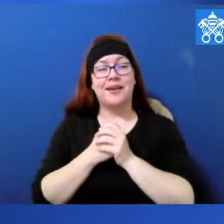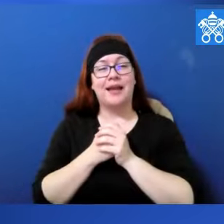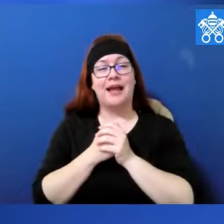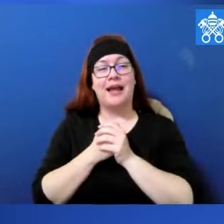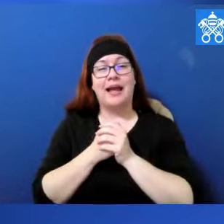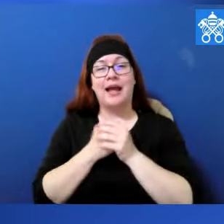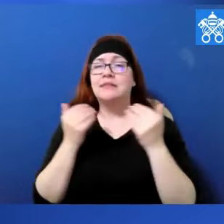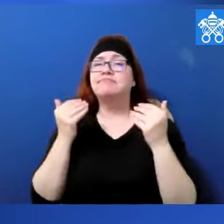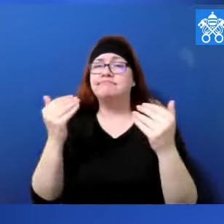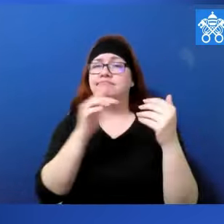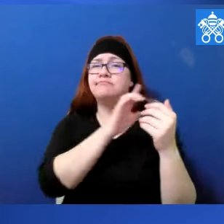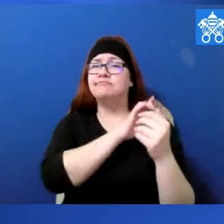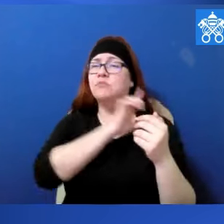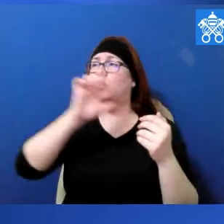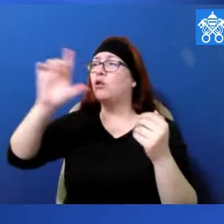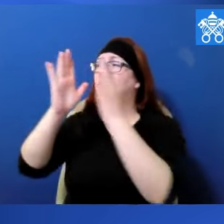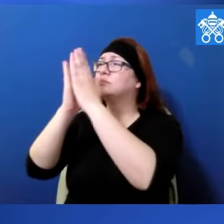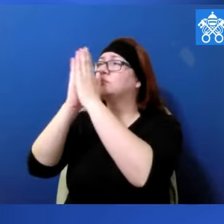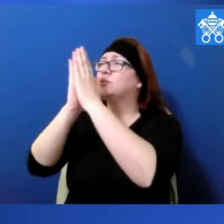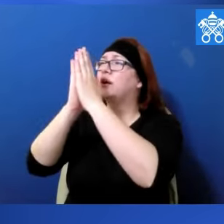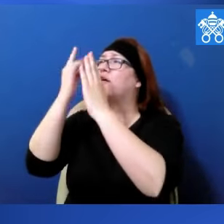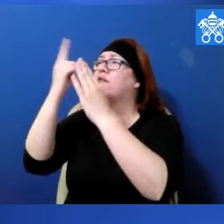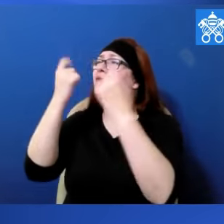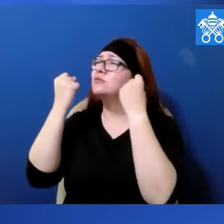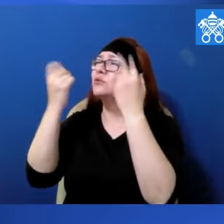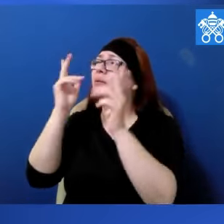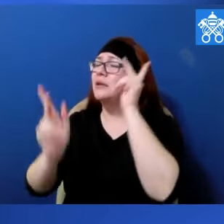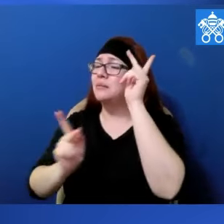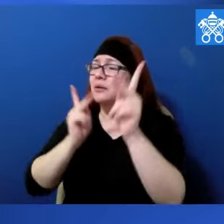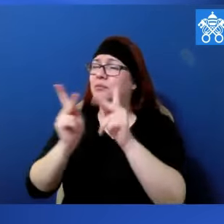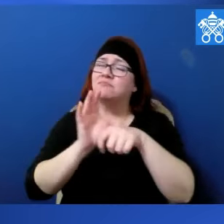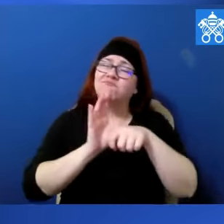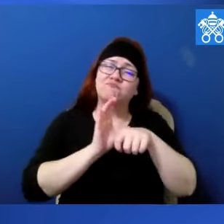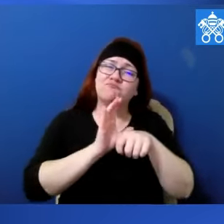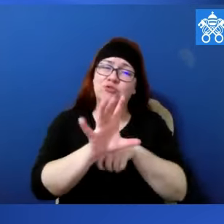Pidamos al Señor. Let us pray to the Lord for so many people who are